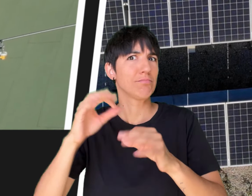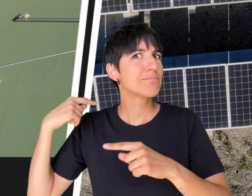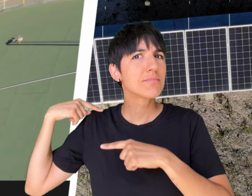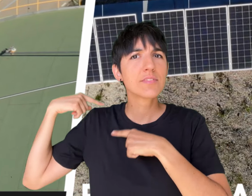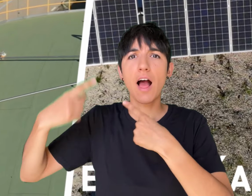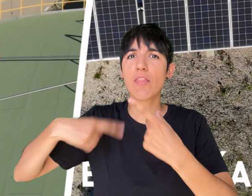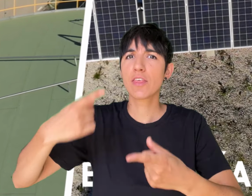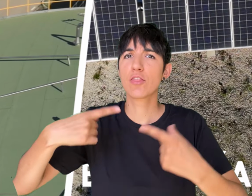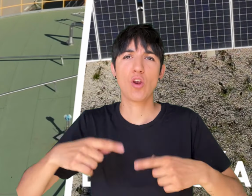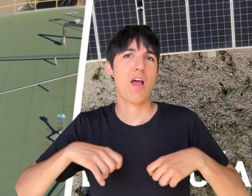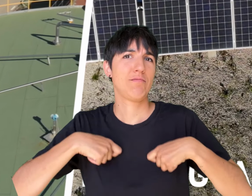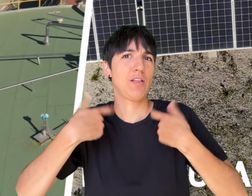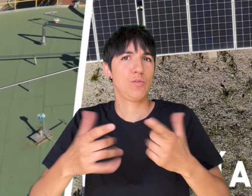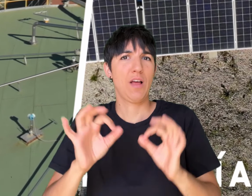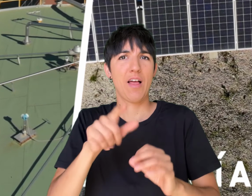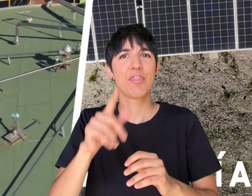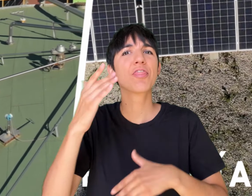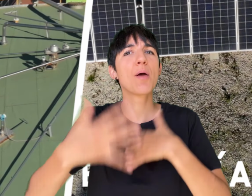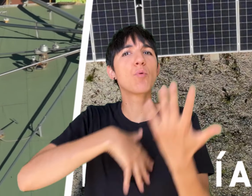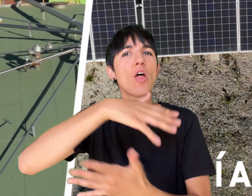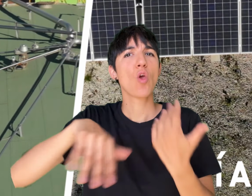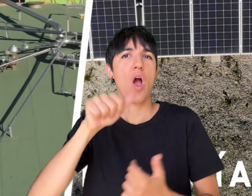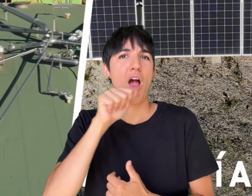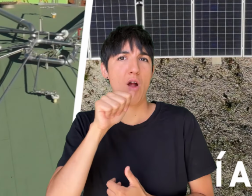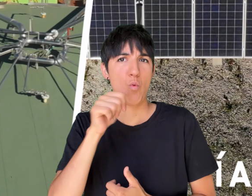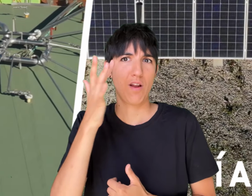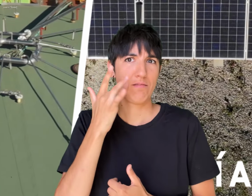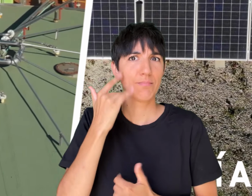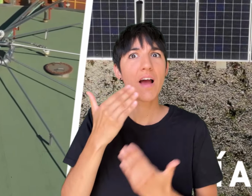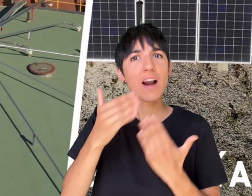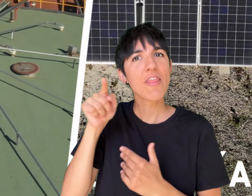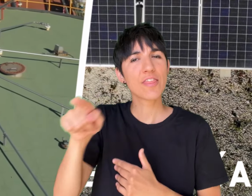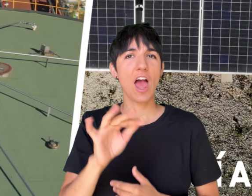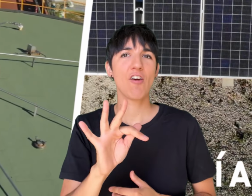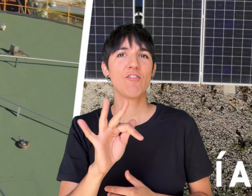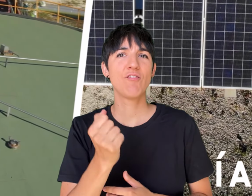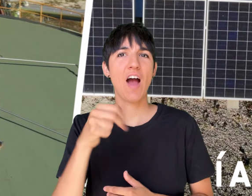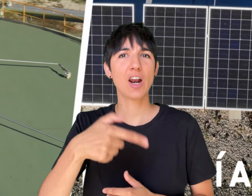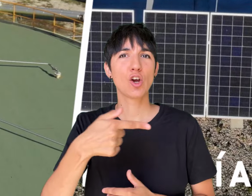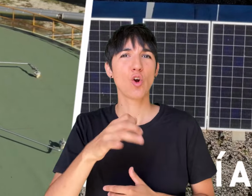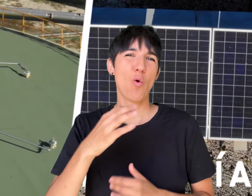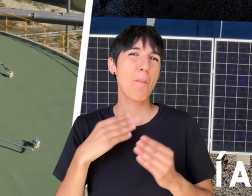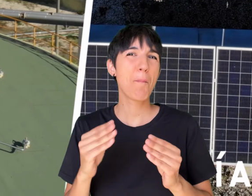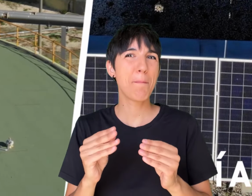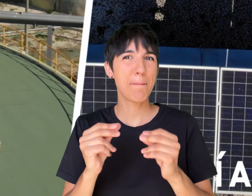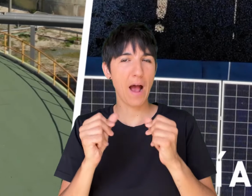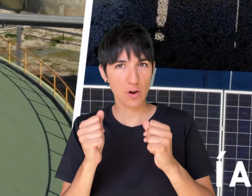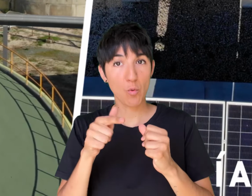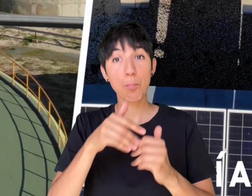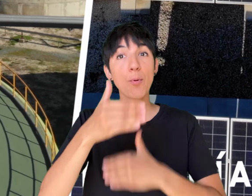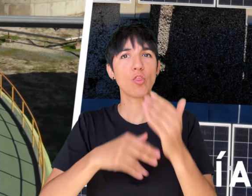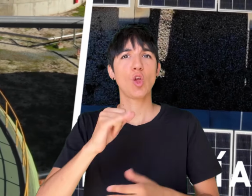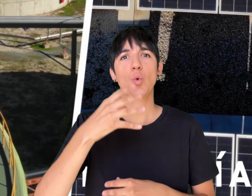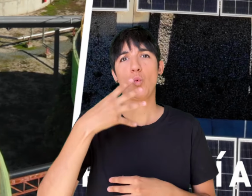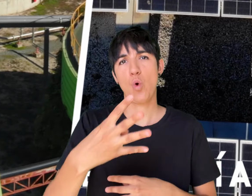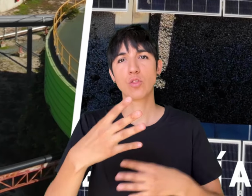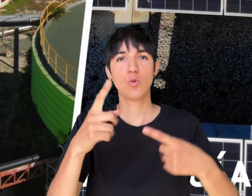activos, en el que se identifican cuatro líneas, agua, fango, biogás y energía.